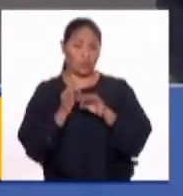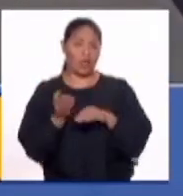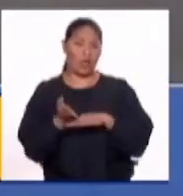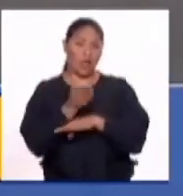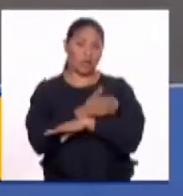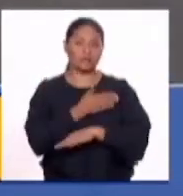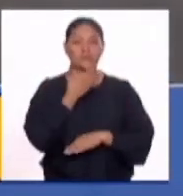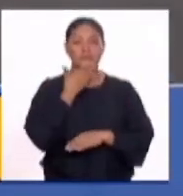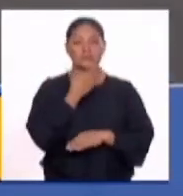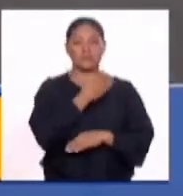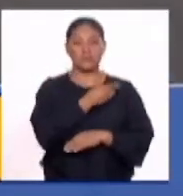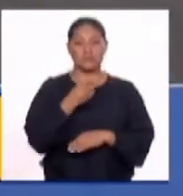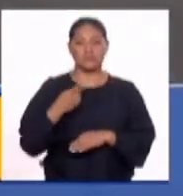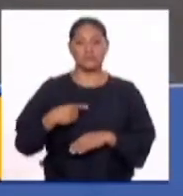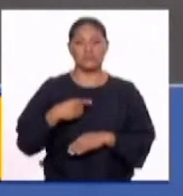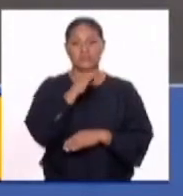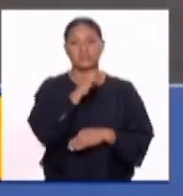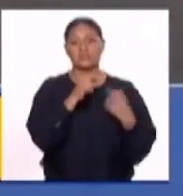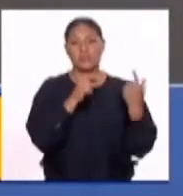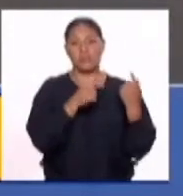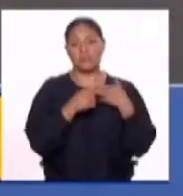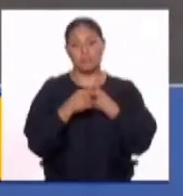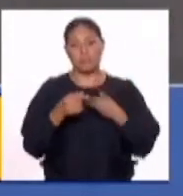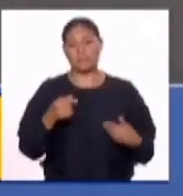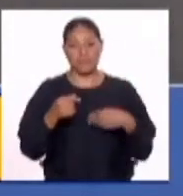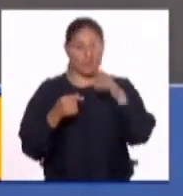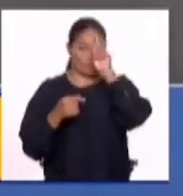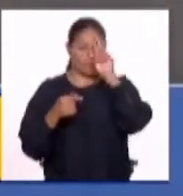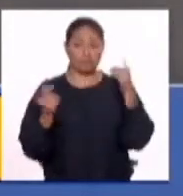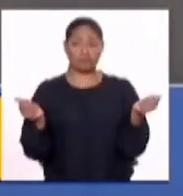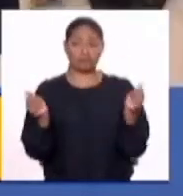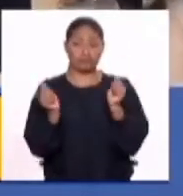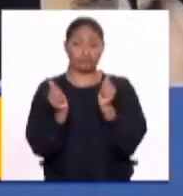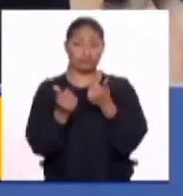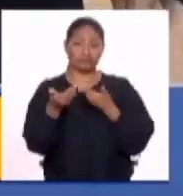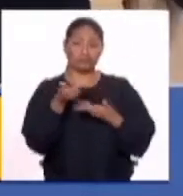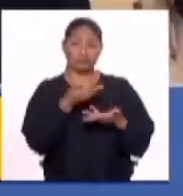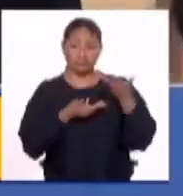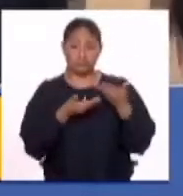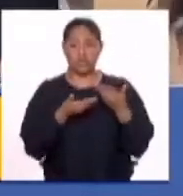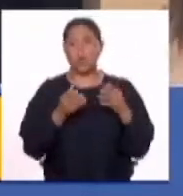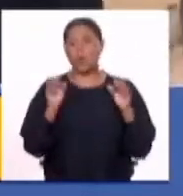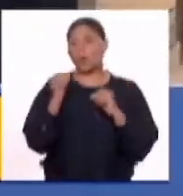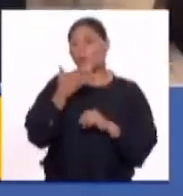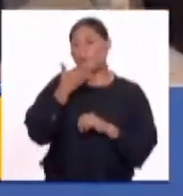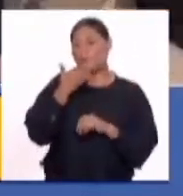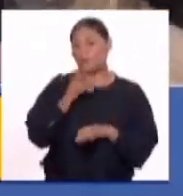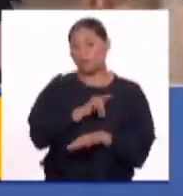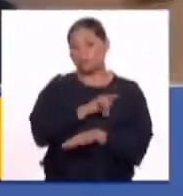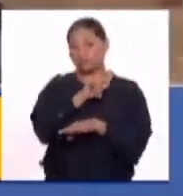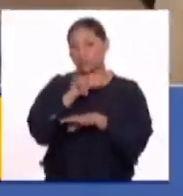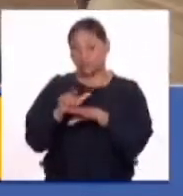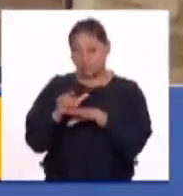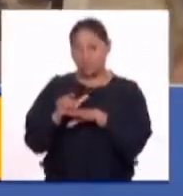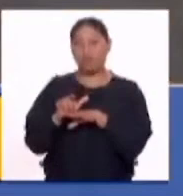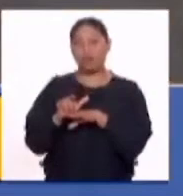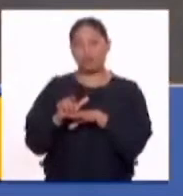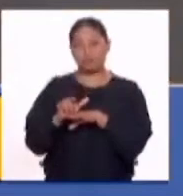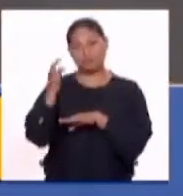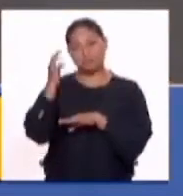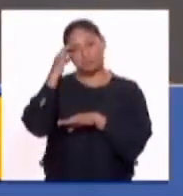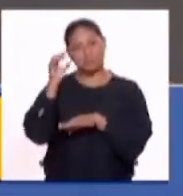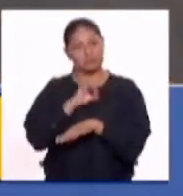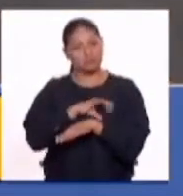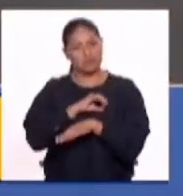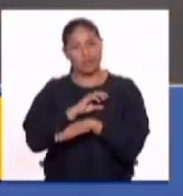ciudadanos? Porque quizás la solución hubiera sido un avión, un vuelo humanitario desde Chile hacia Venezuela, por